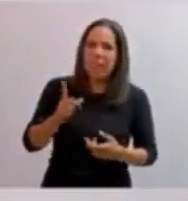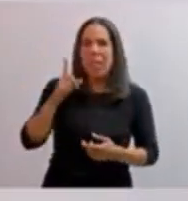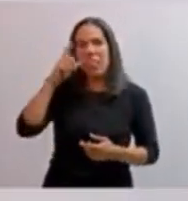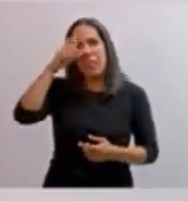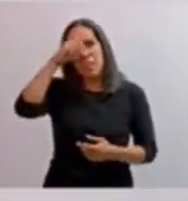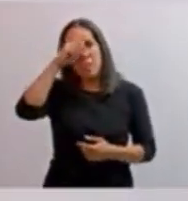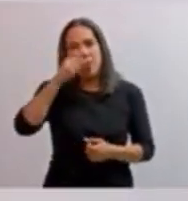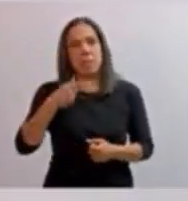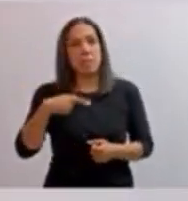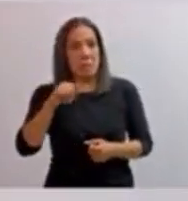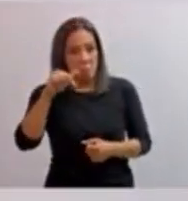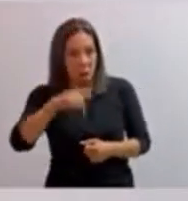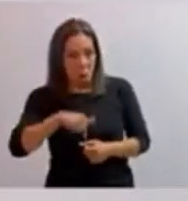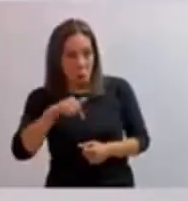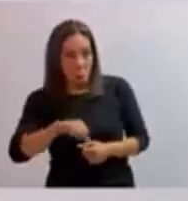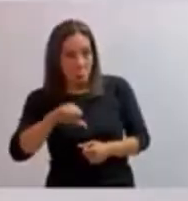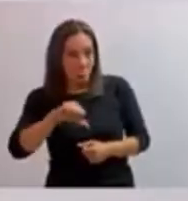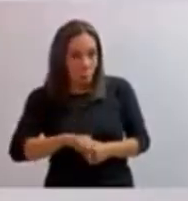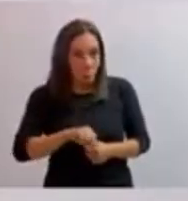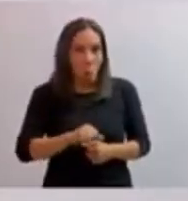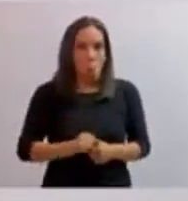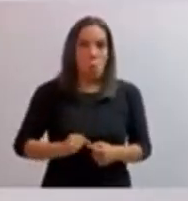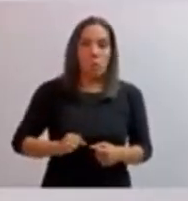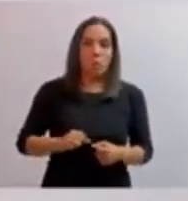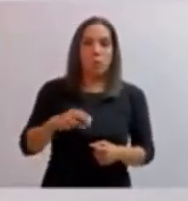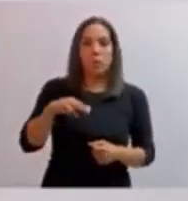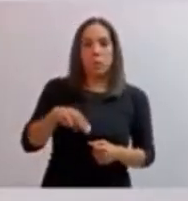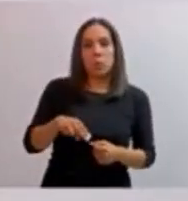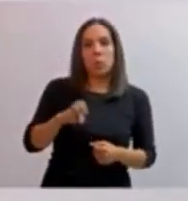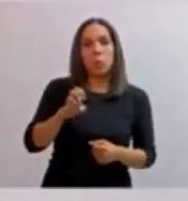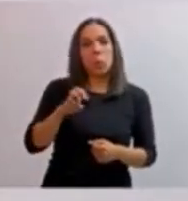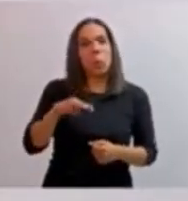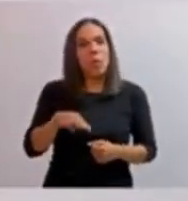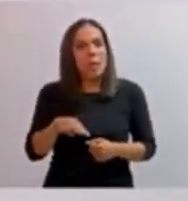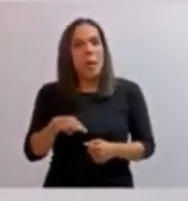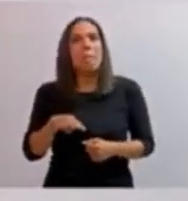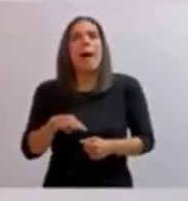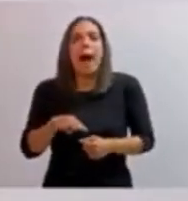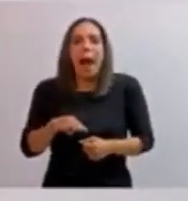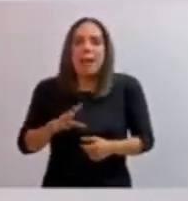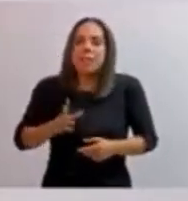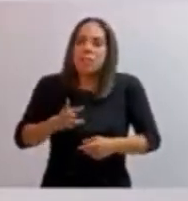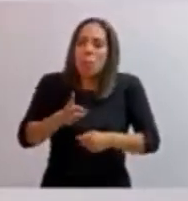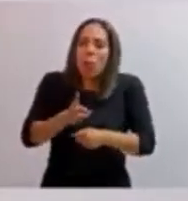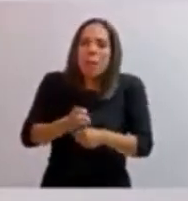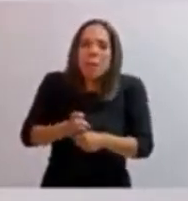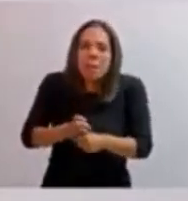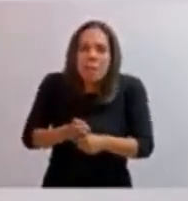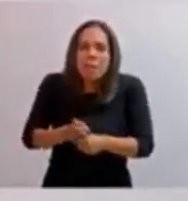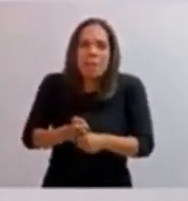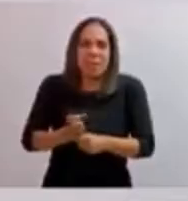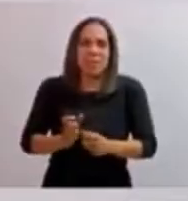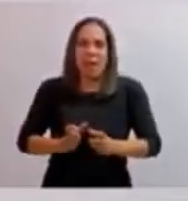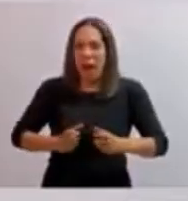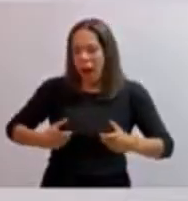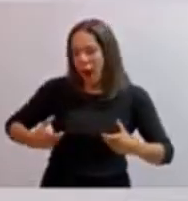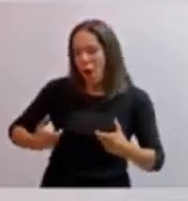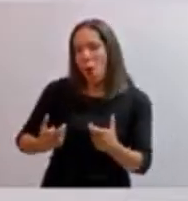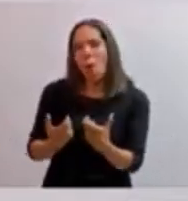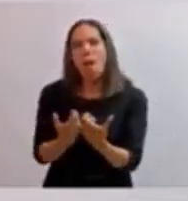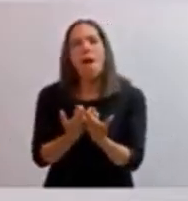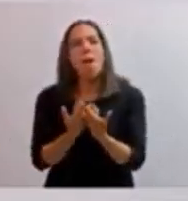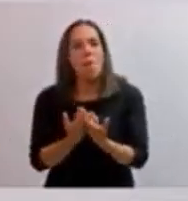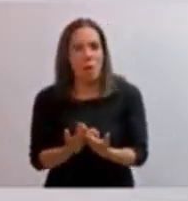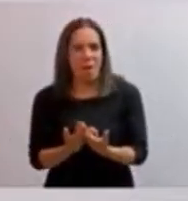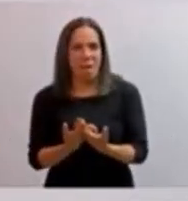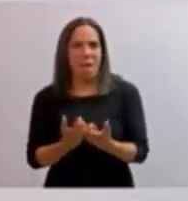esta nueva escuela mexicana enfatiza ese trabajo colaborativo, en equipo, partiendo de una